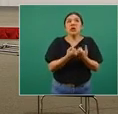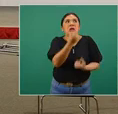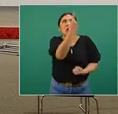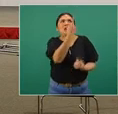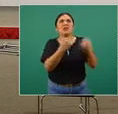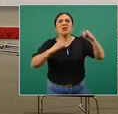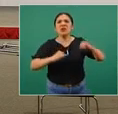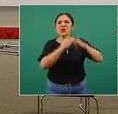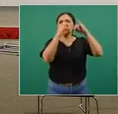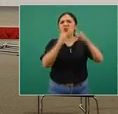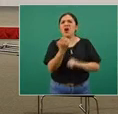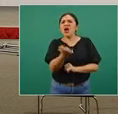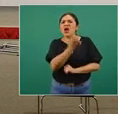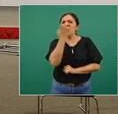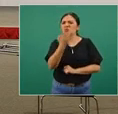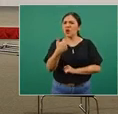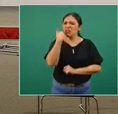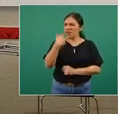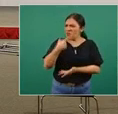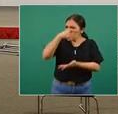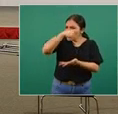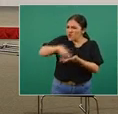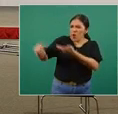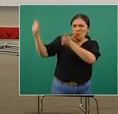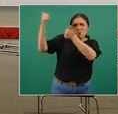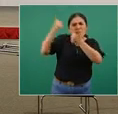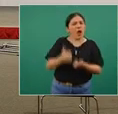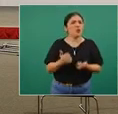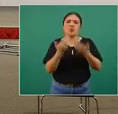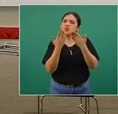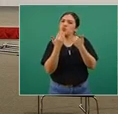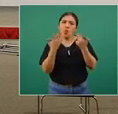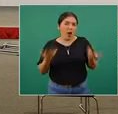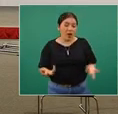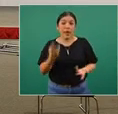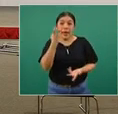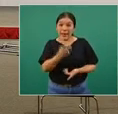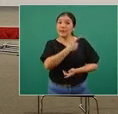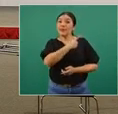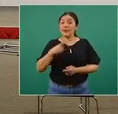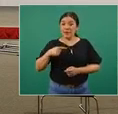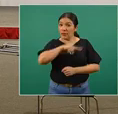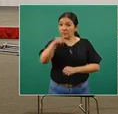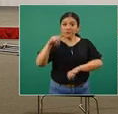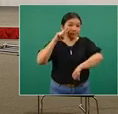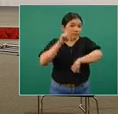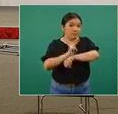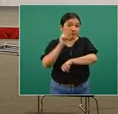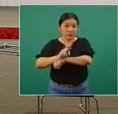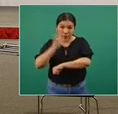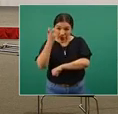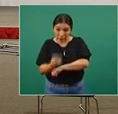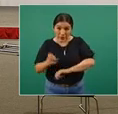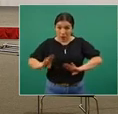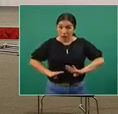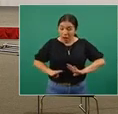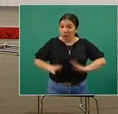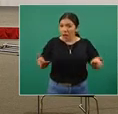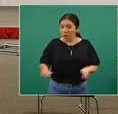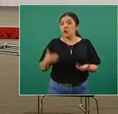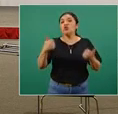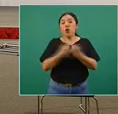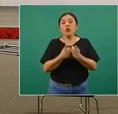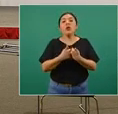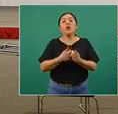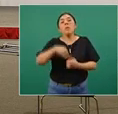institución educativa privada o particular. Por lo tanto, hay que estar muy atentos y obviamente no